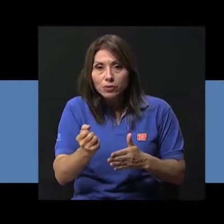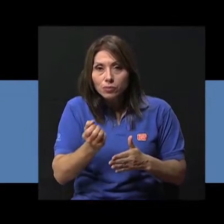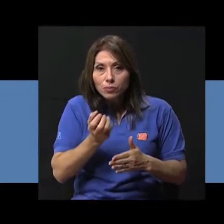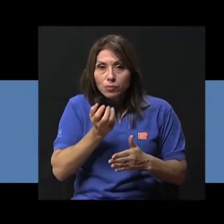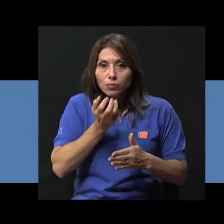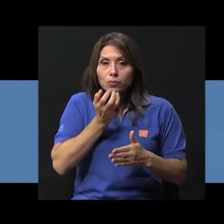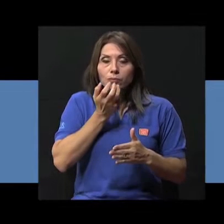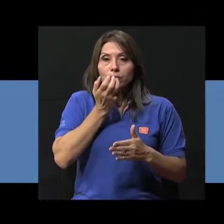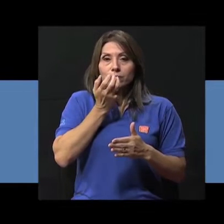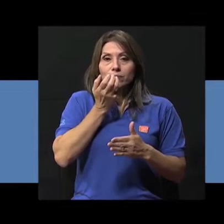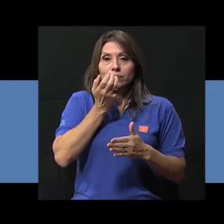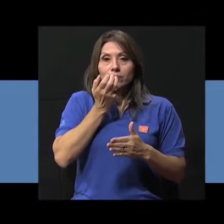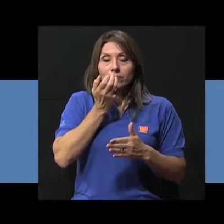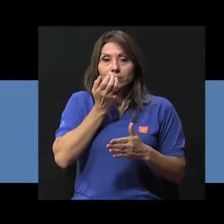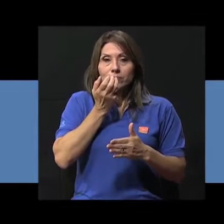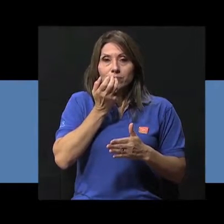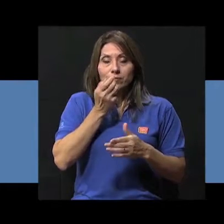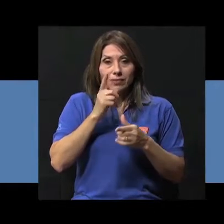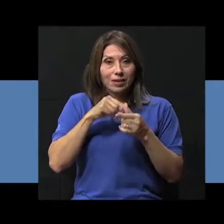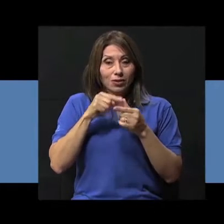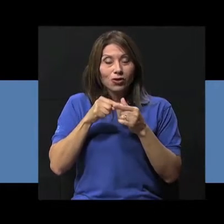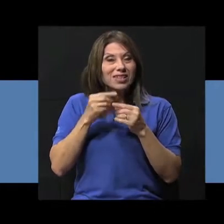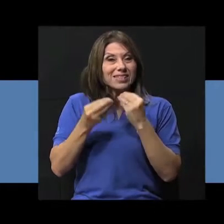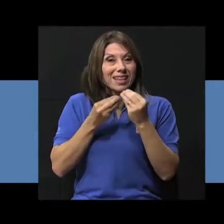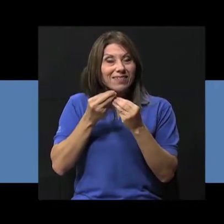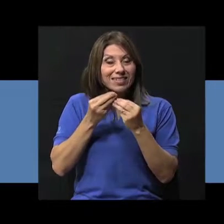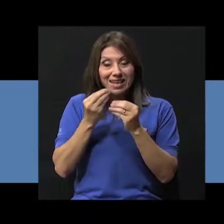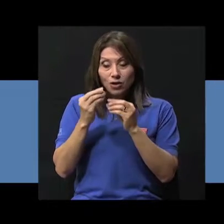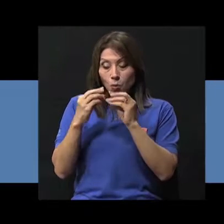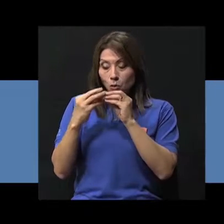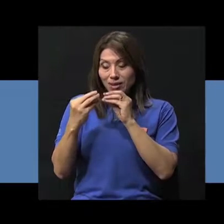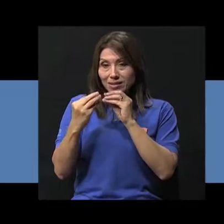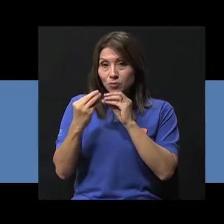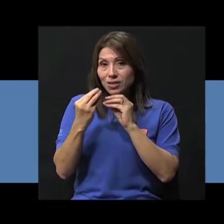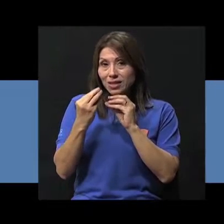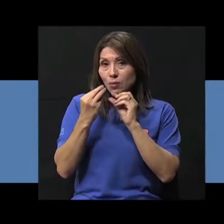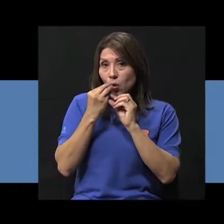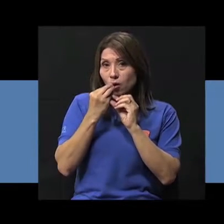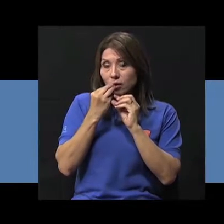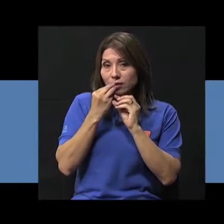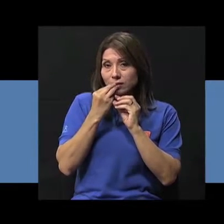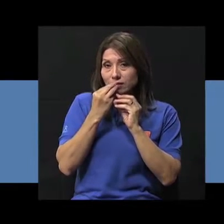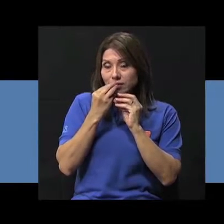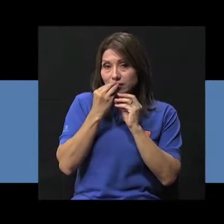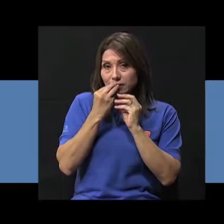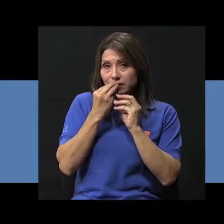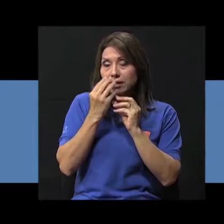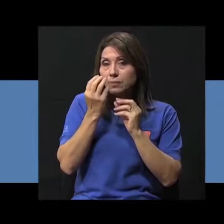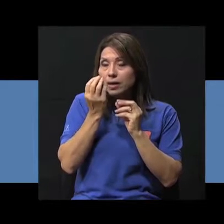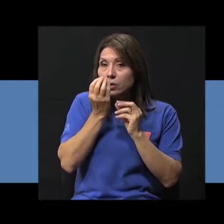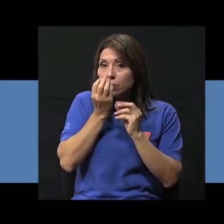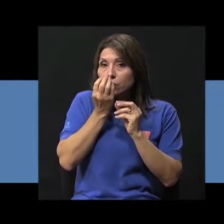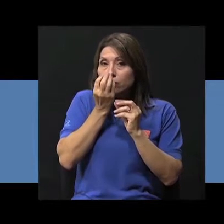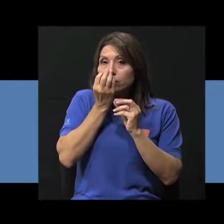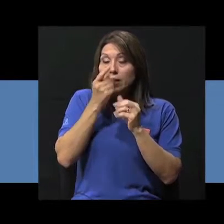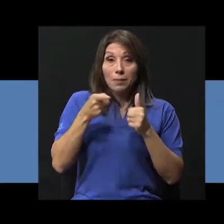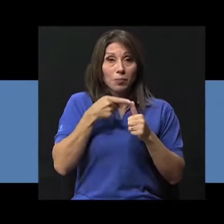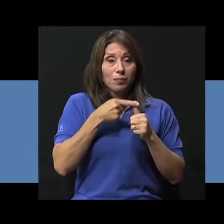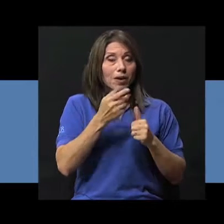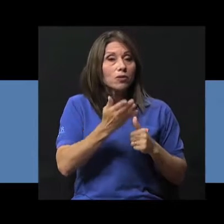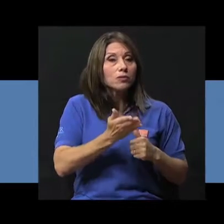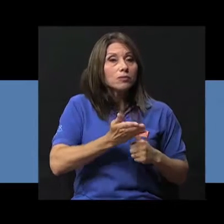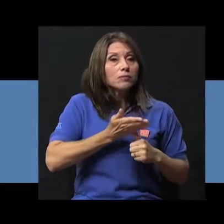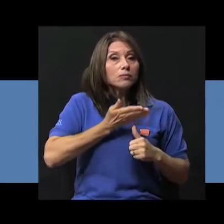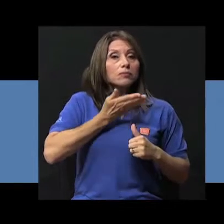se coloca el dispositivo en la boca formando un sello entre sus labios y el dispositivo, dispara y al tiempo que dispara